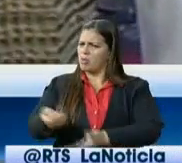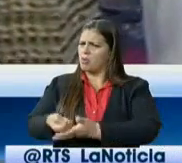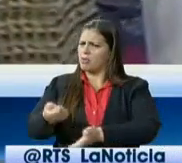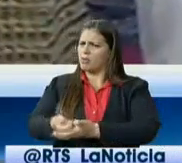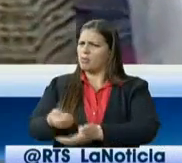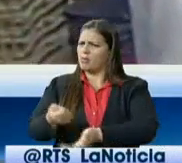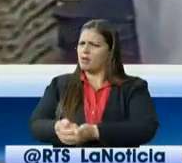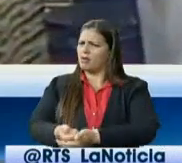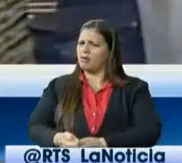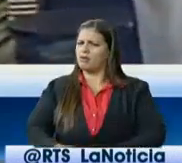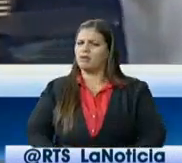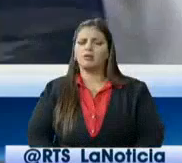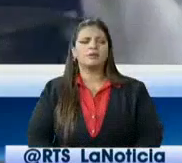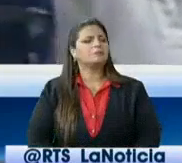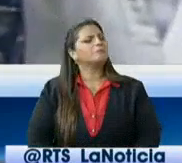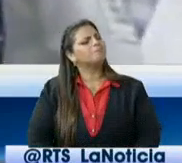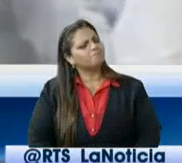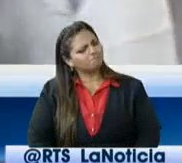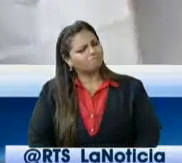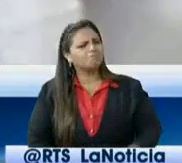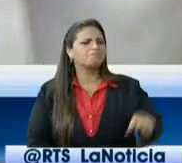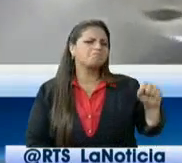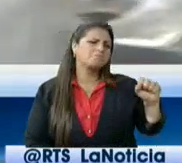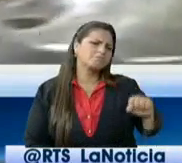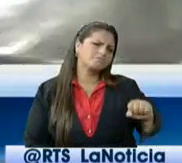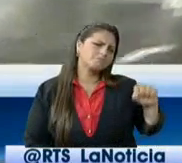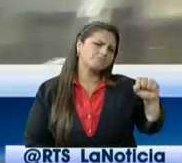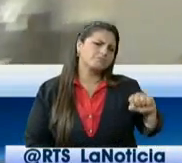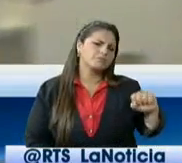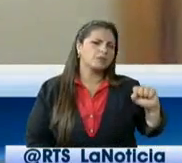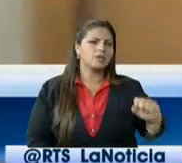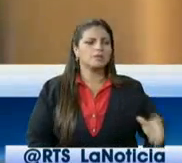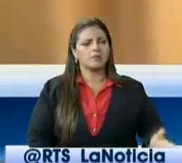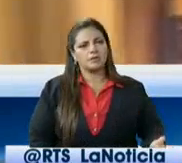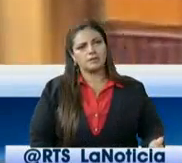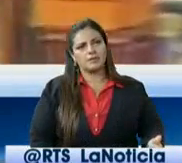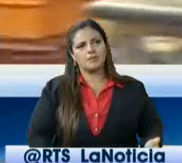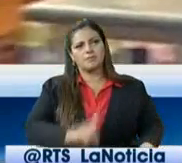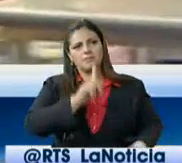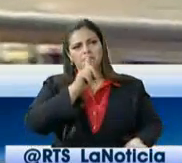Bueno, sí, pero de los 1.500, unos